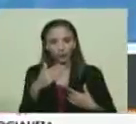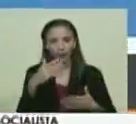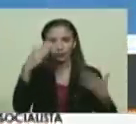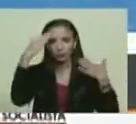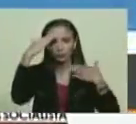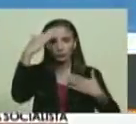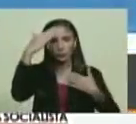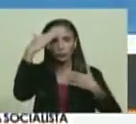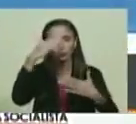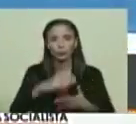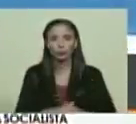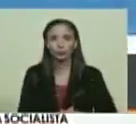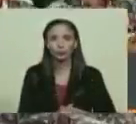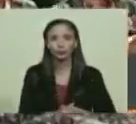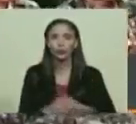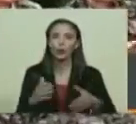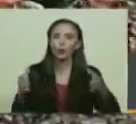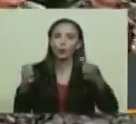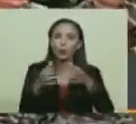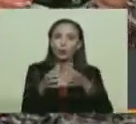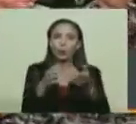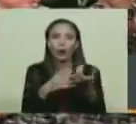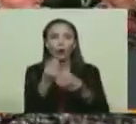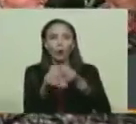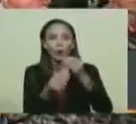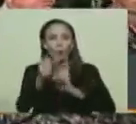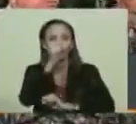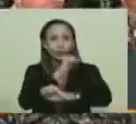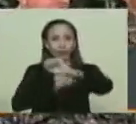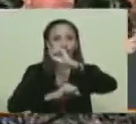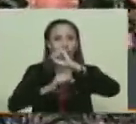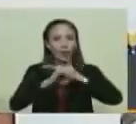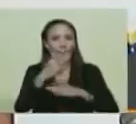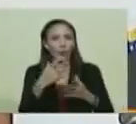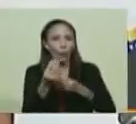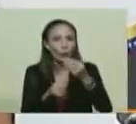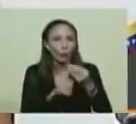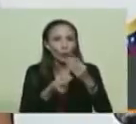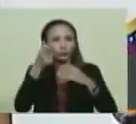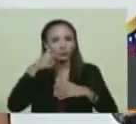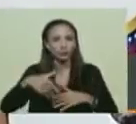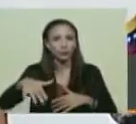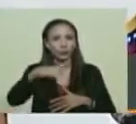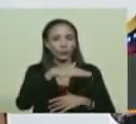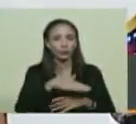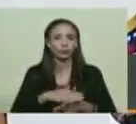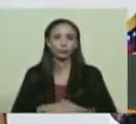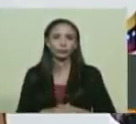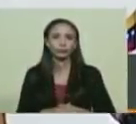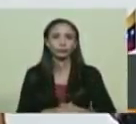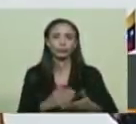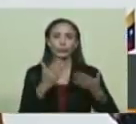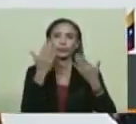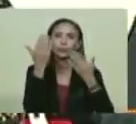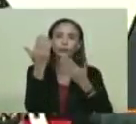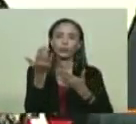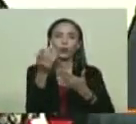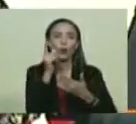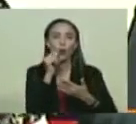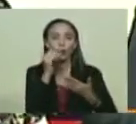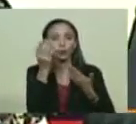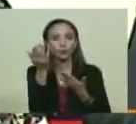compañero comandante estratégico operacional de la Fuerza Armada Nacional Bolivariana, almirante en jefe Remigio Ceballos,